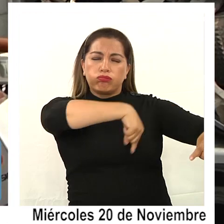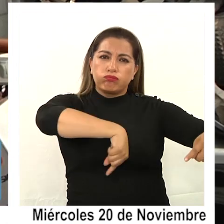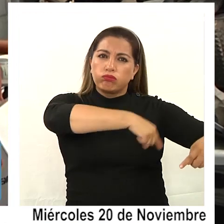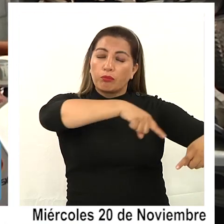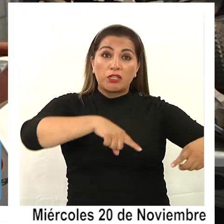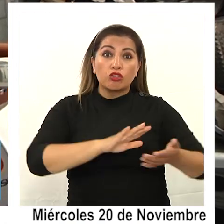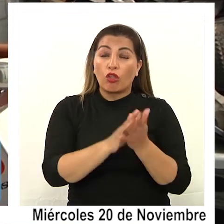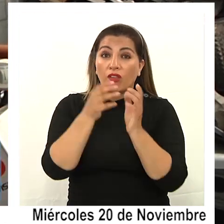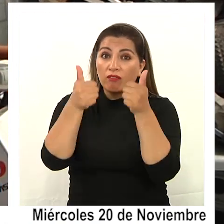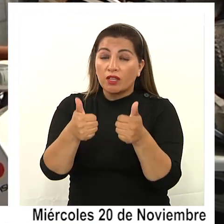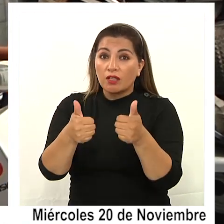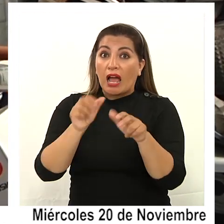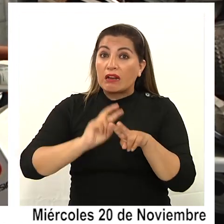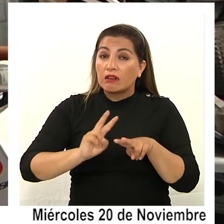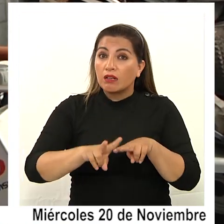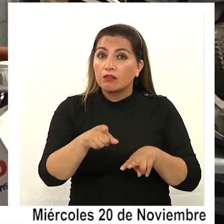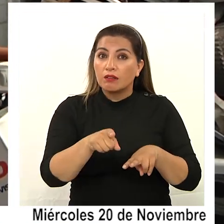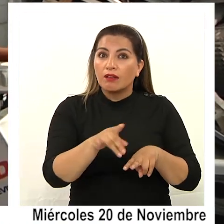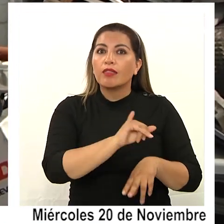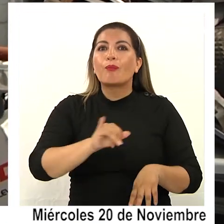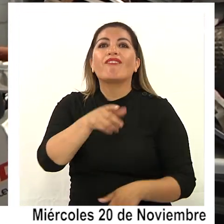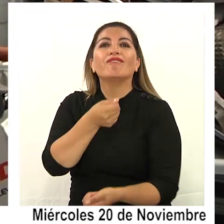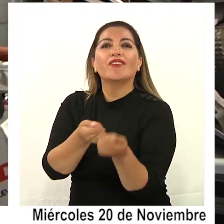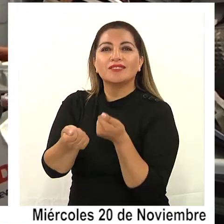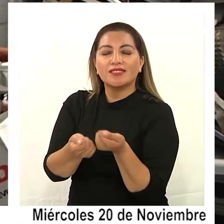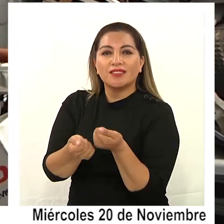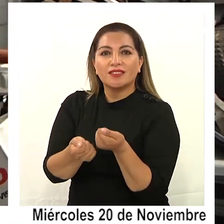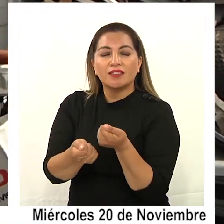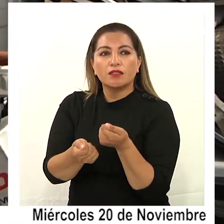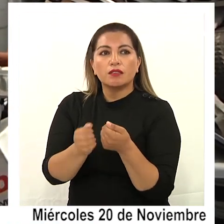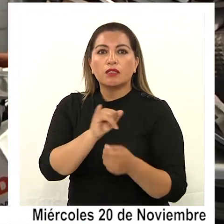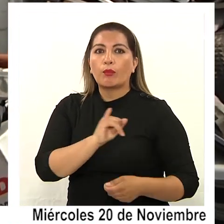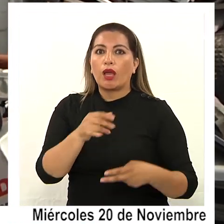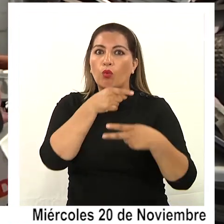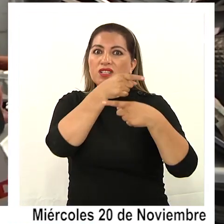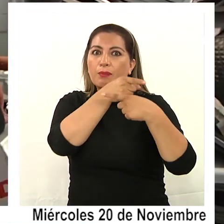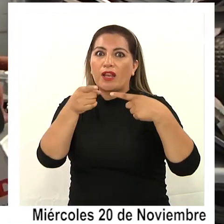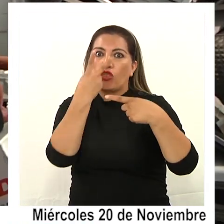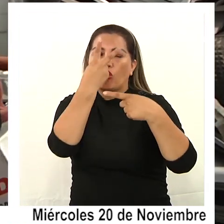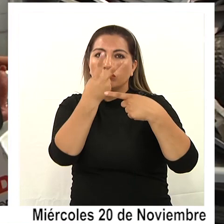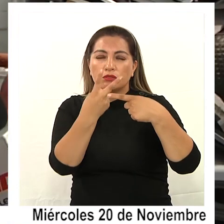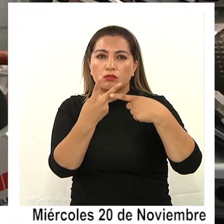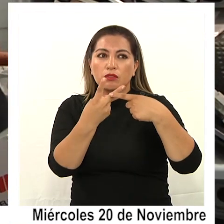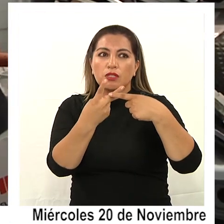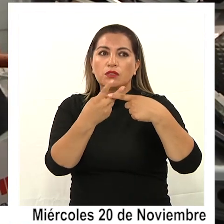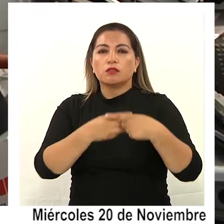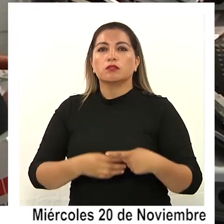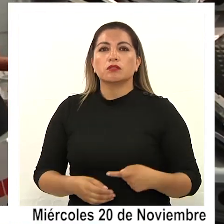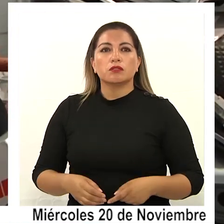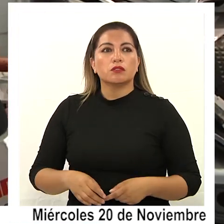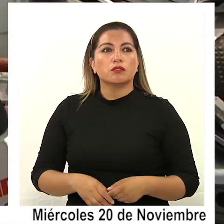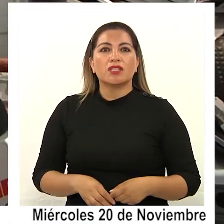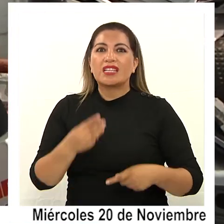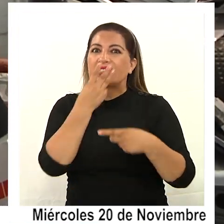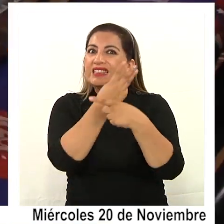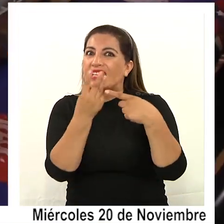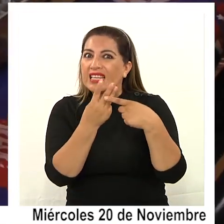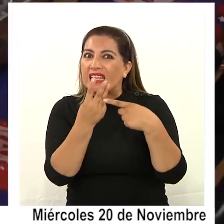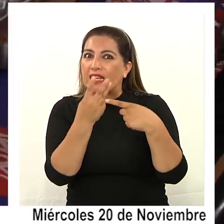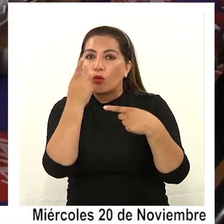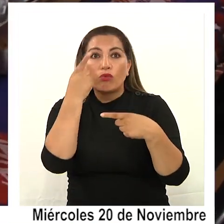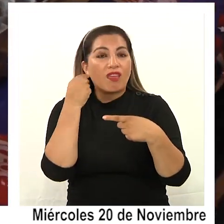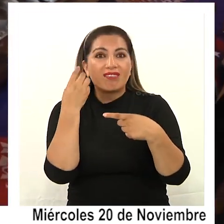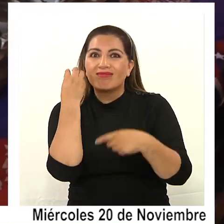bien arreglada y recién las vendíamos. Después ya eran dos lavadoras semanales, después llegamos a vender tres lavadoras